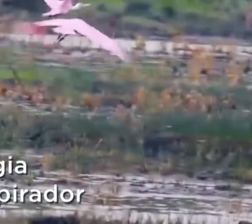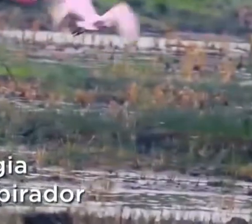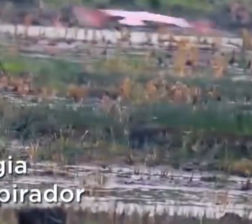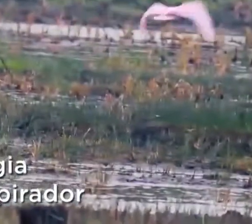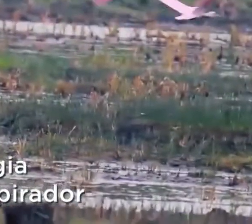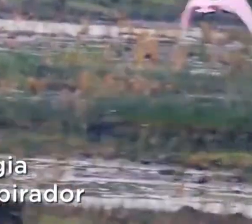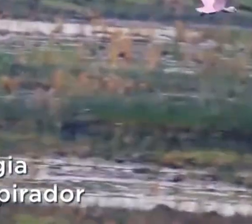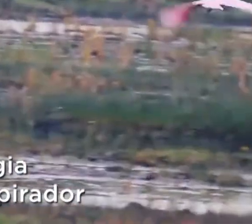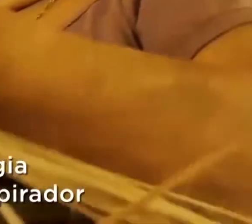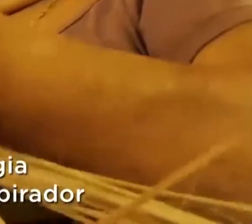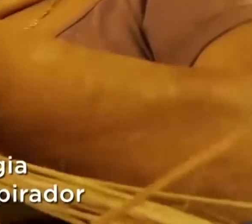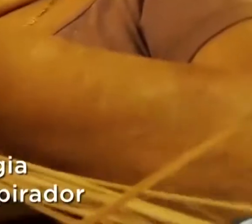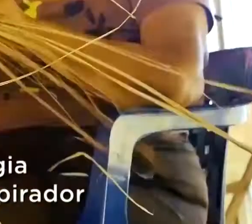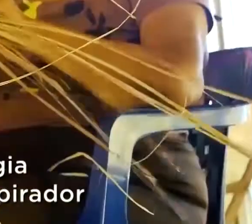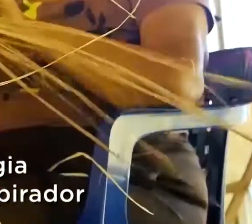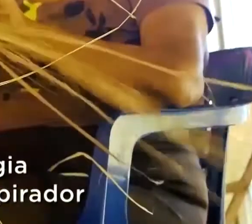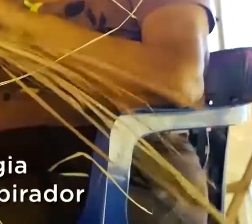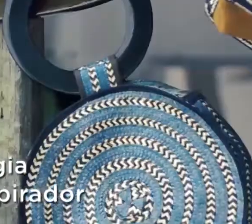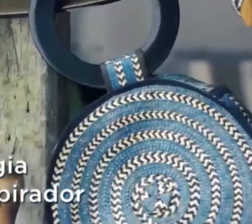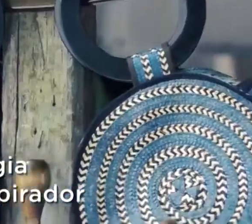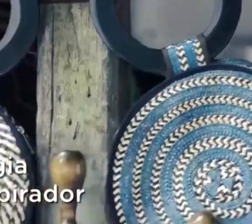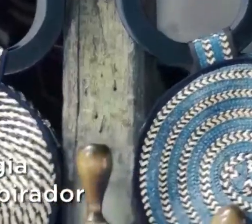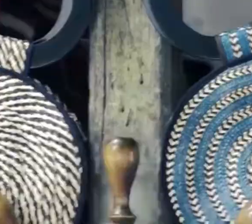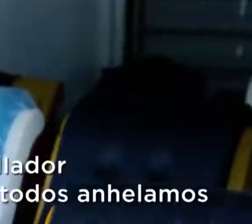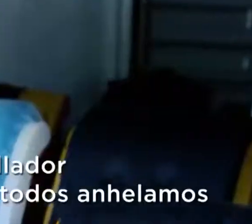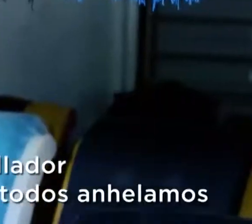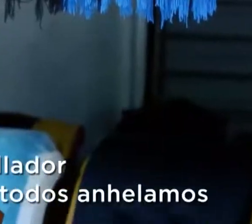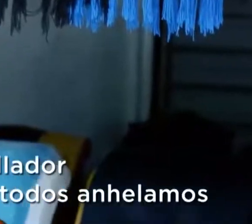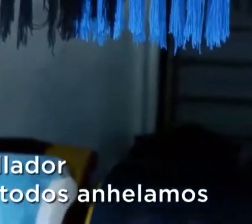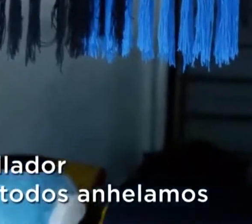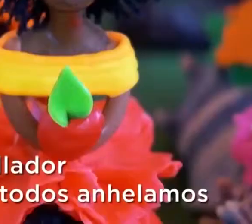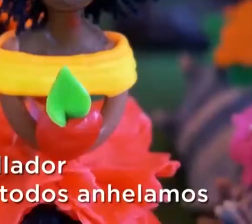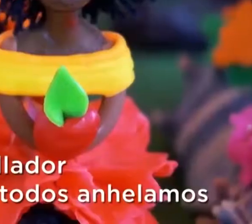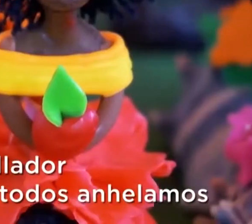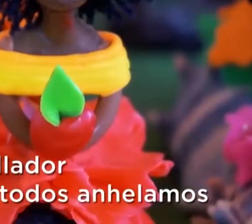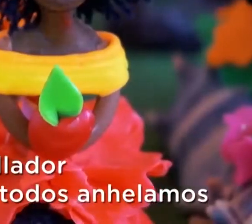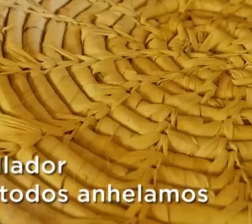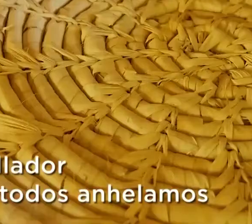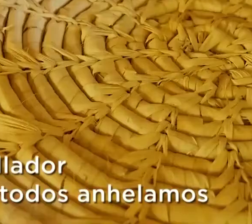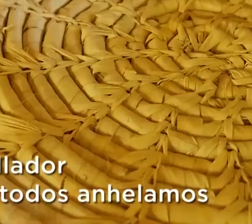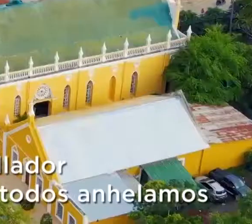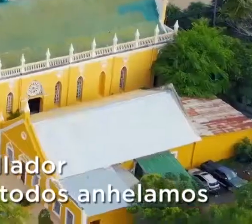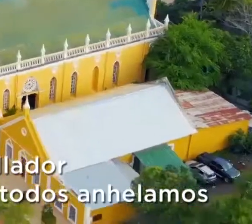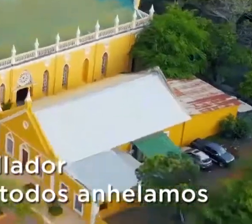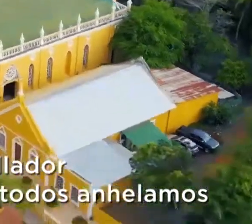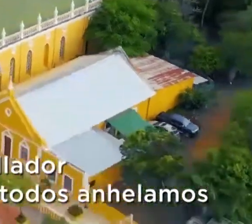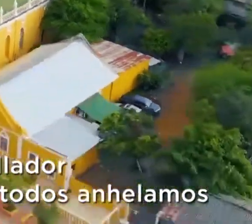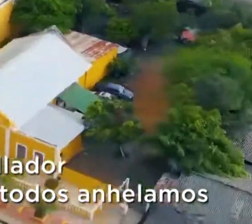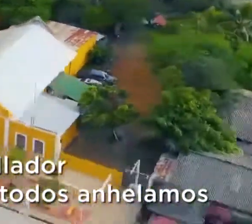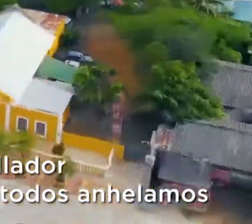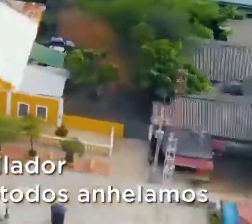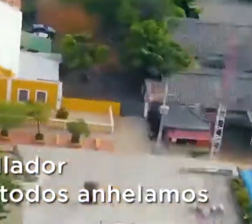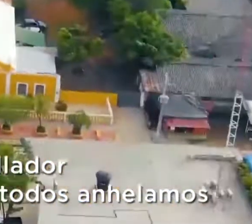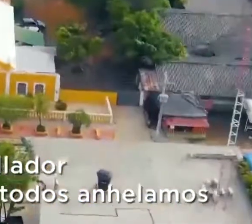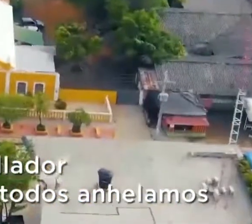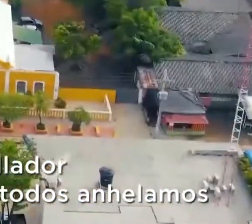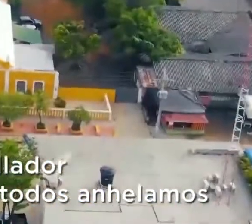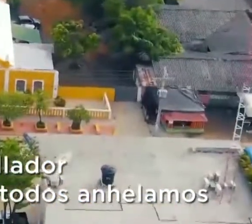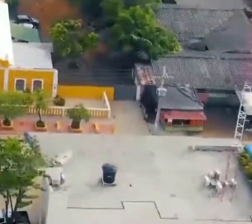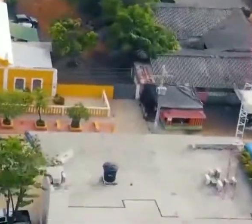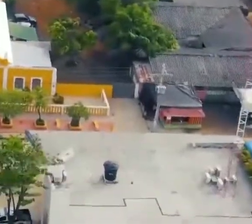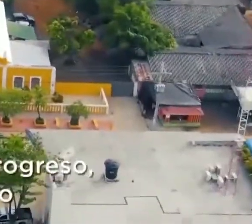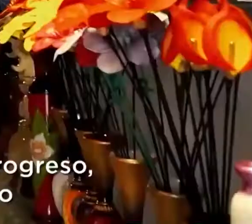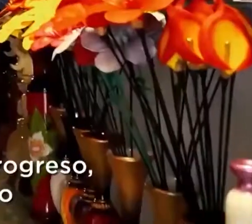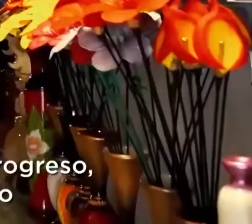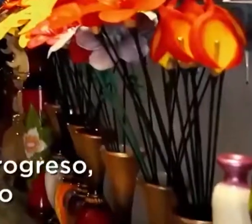Esta tierra tiene magia y su gente un talento inspirador, que con su talante arrollador permitirán alcanzar ese sueño que todos